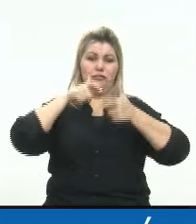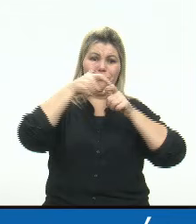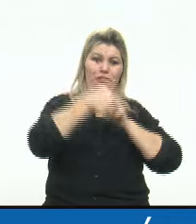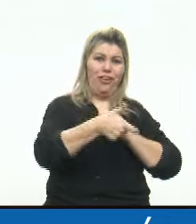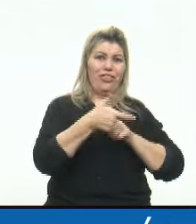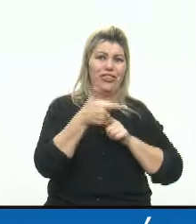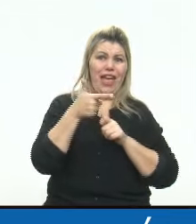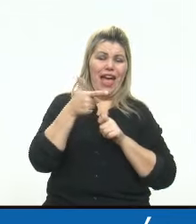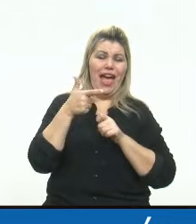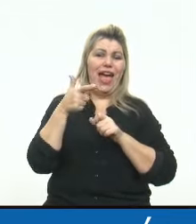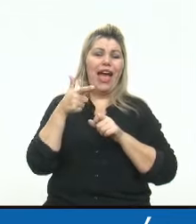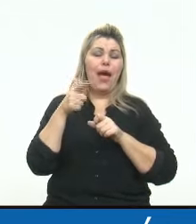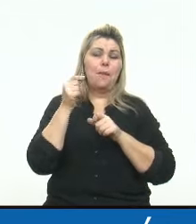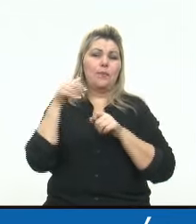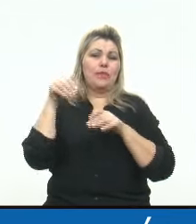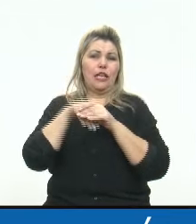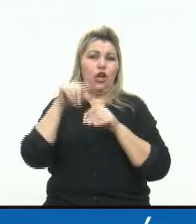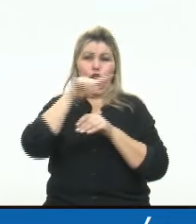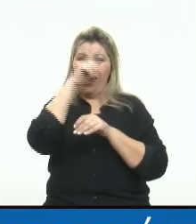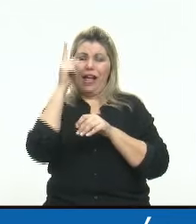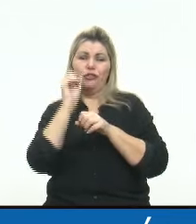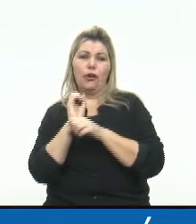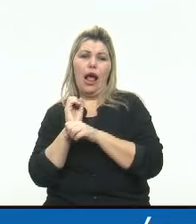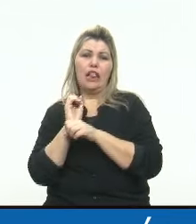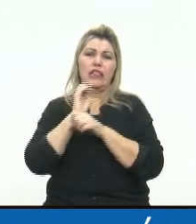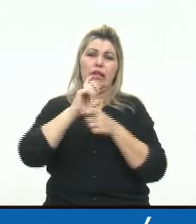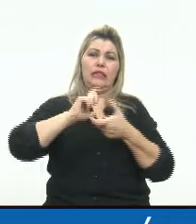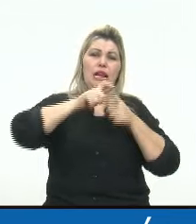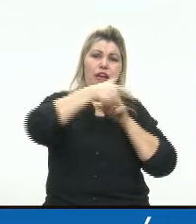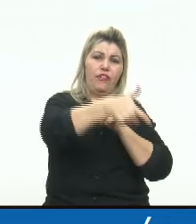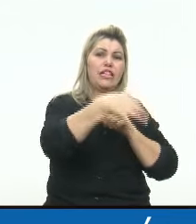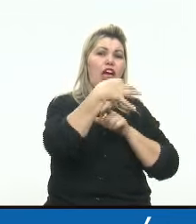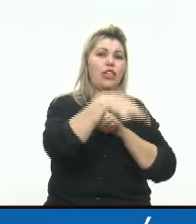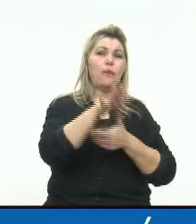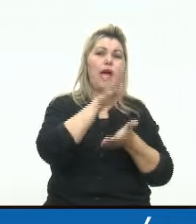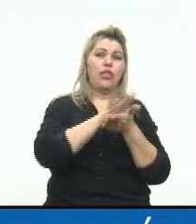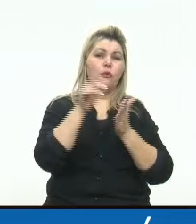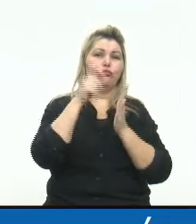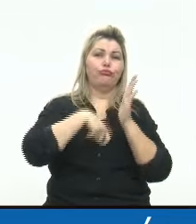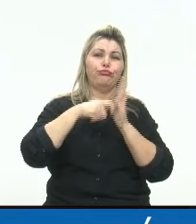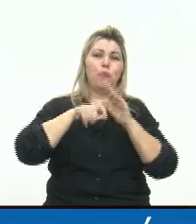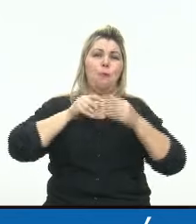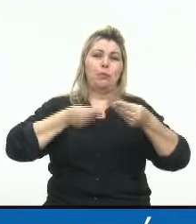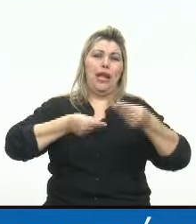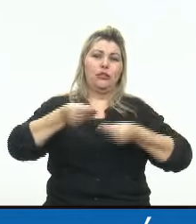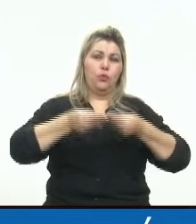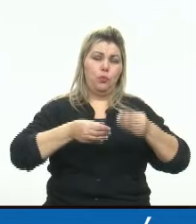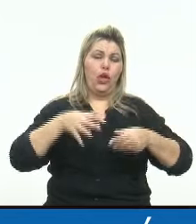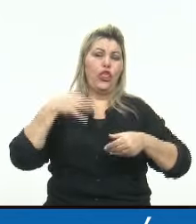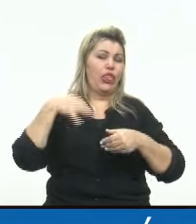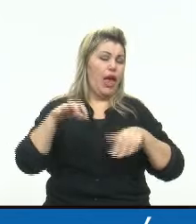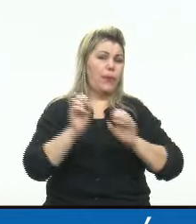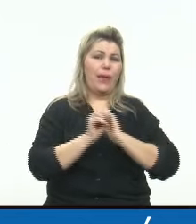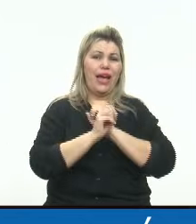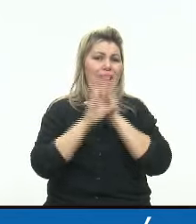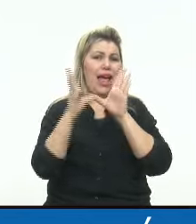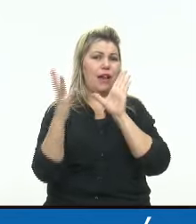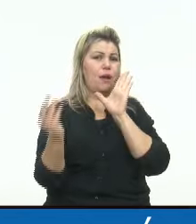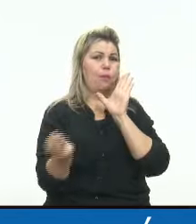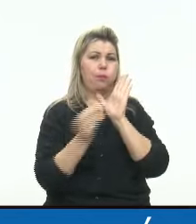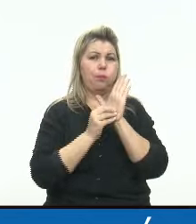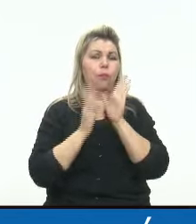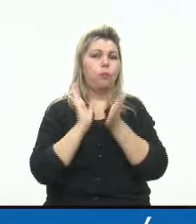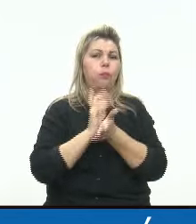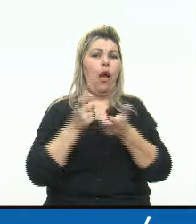Nacional hacia cualquier distrito requiere una asignación presupuestaria y, como tal, debe estar explícitamente incorporada como